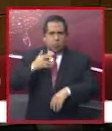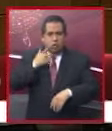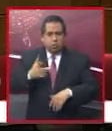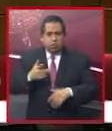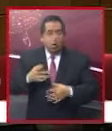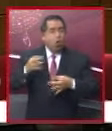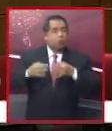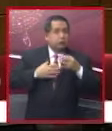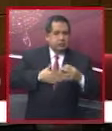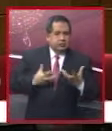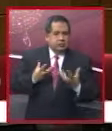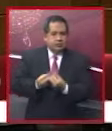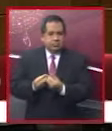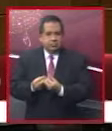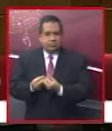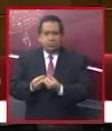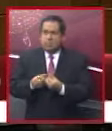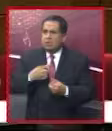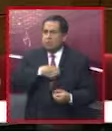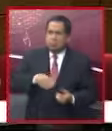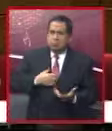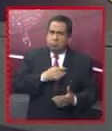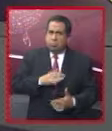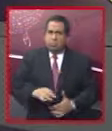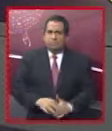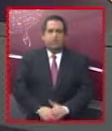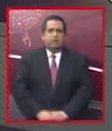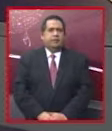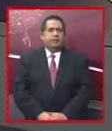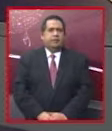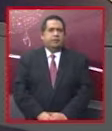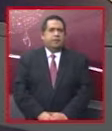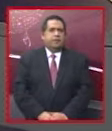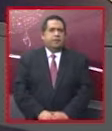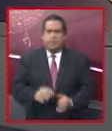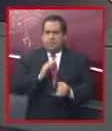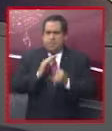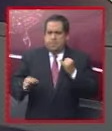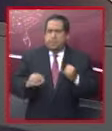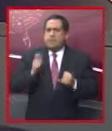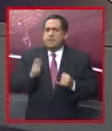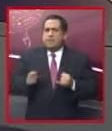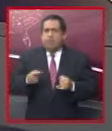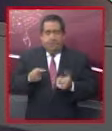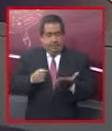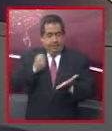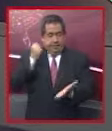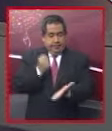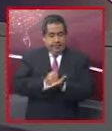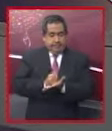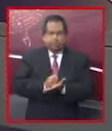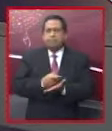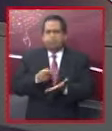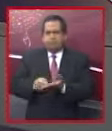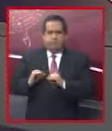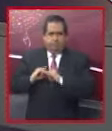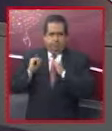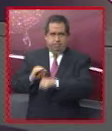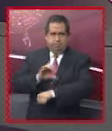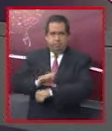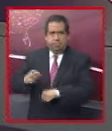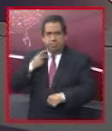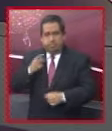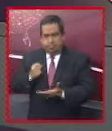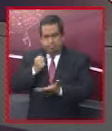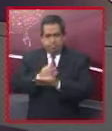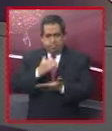hacer justicia, los mexicanos estamos contentos. Bueno, finalmente, este dictamen ya de la solicitud de la Junta de Coordinación